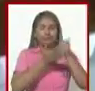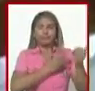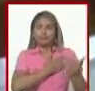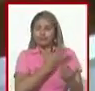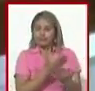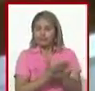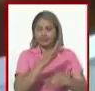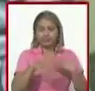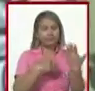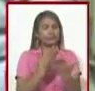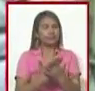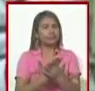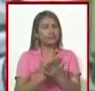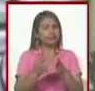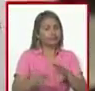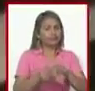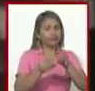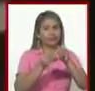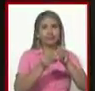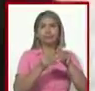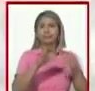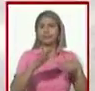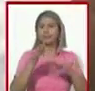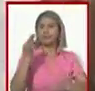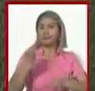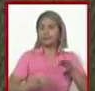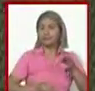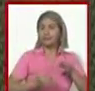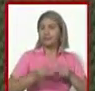colaborar. Creo que todos debemos sumar